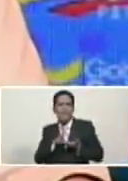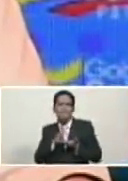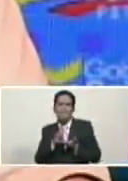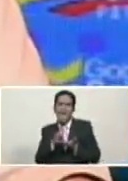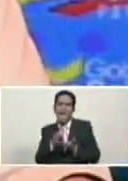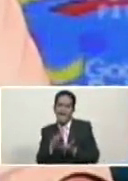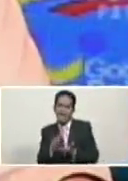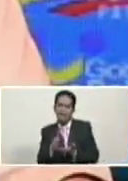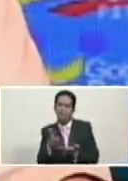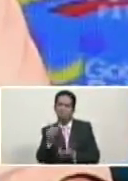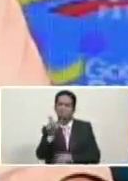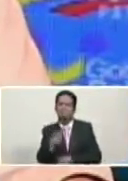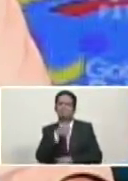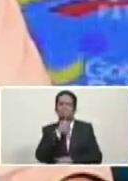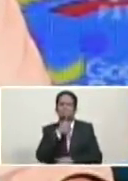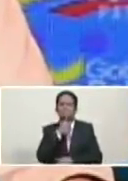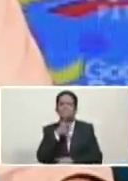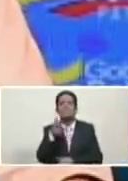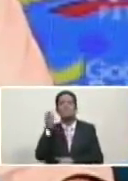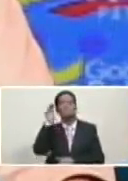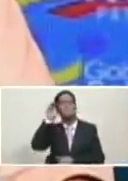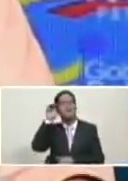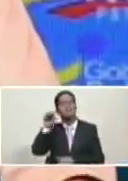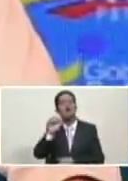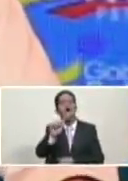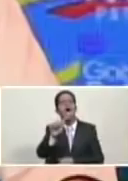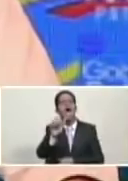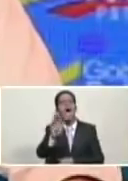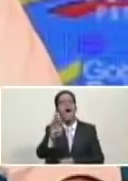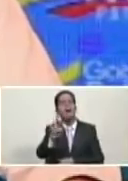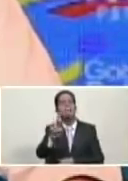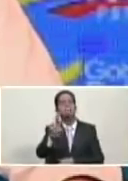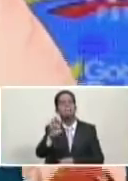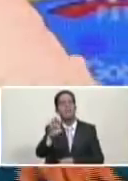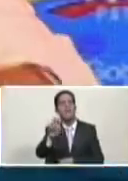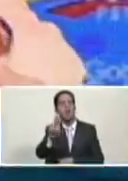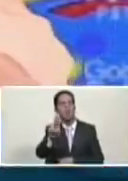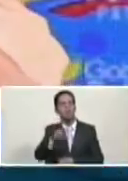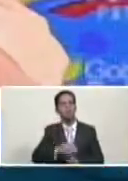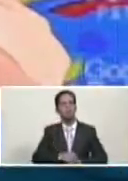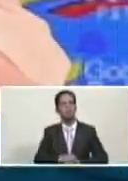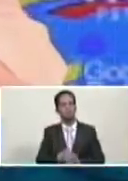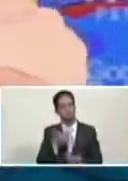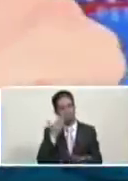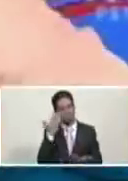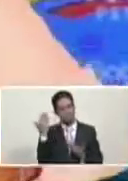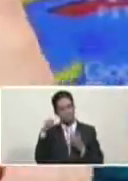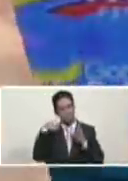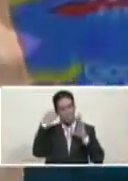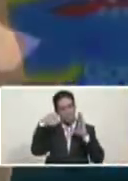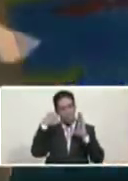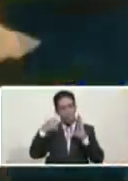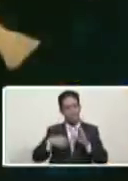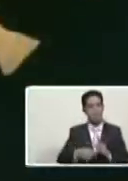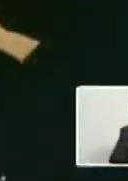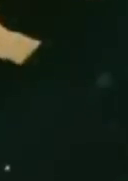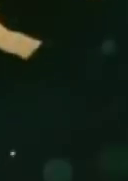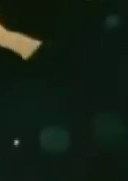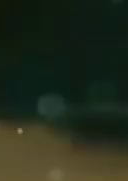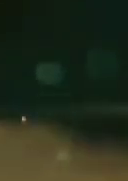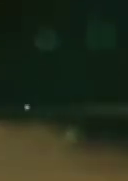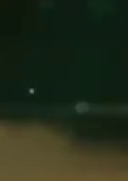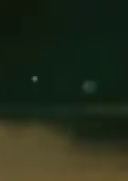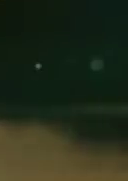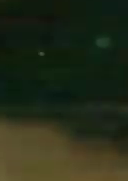y será por siempre el maestro Abreu, nuestro maestro Abreu. Adelante, video.